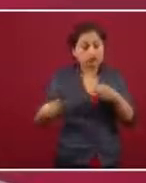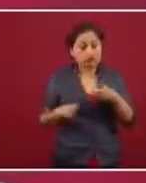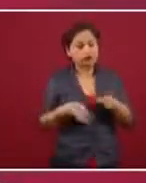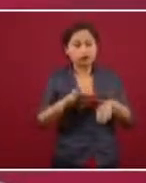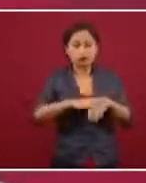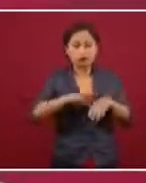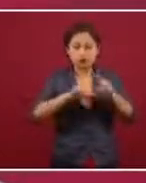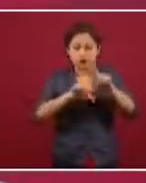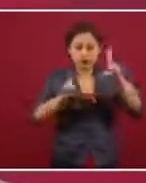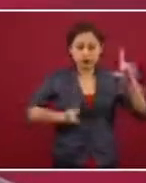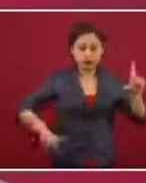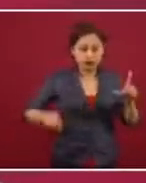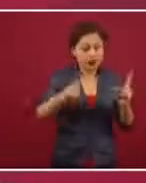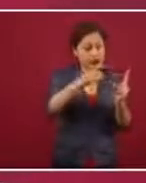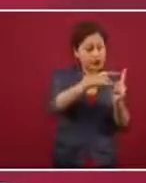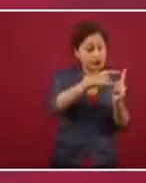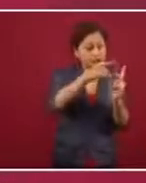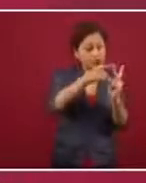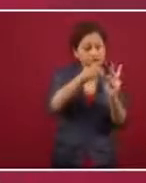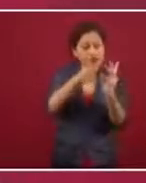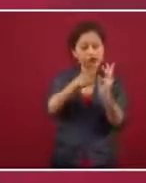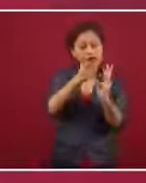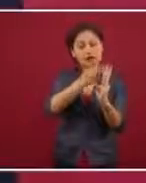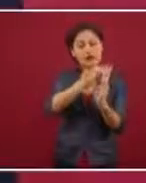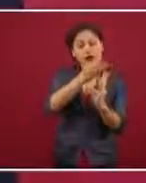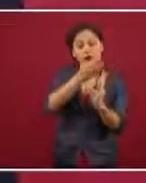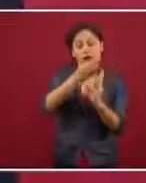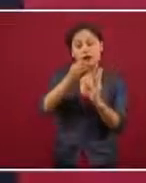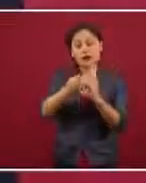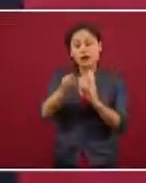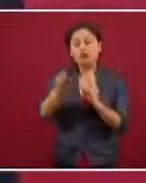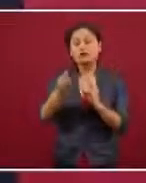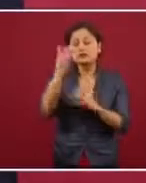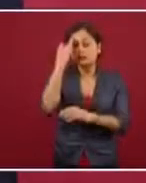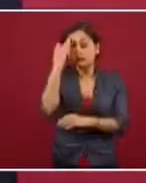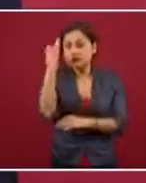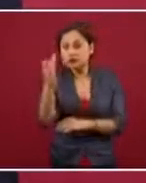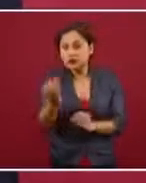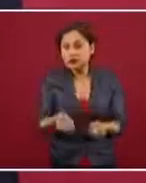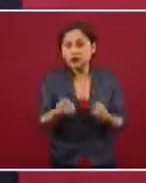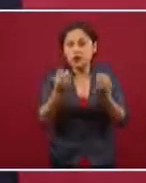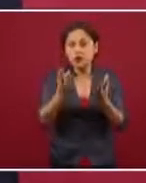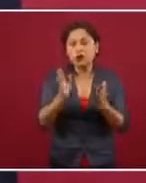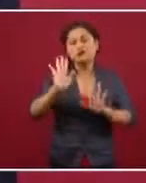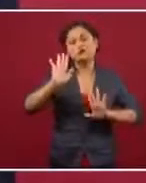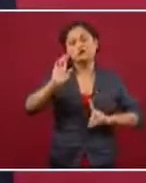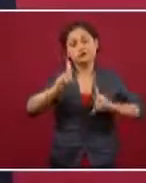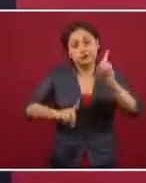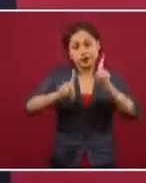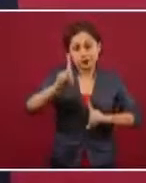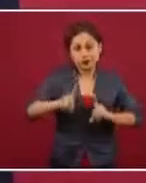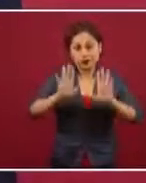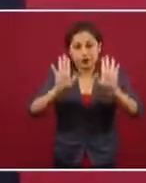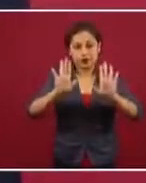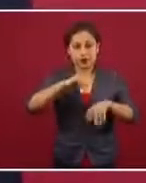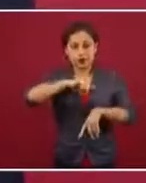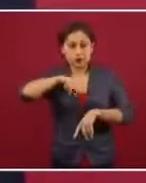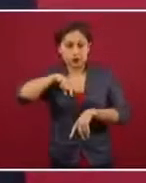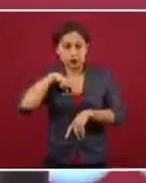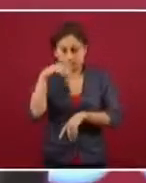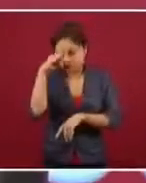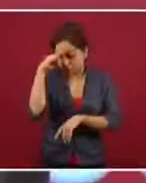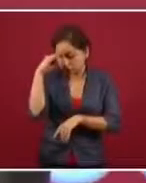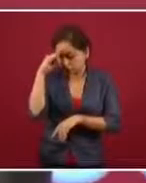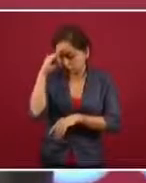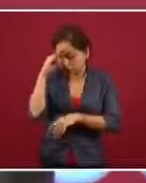pasar entre uno y otro escenarios? Depende también de muchos factores. En las distintas estimaciones que hicimos durante el